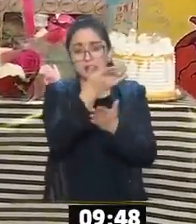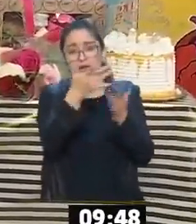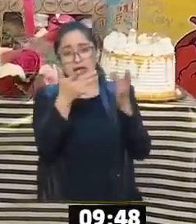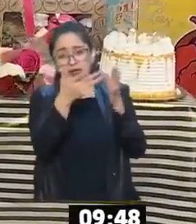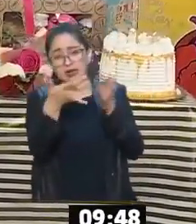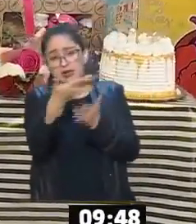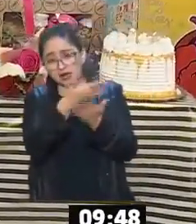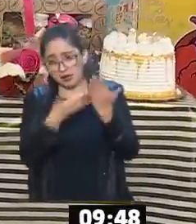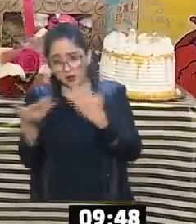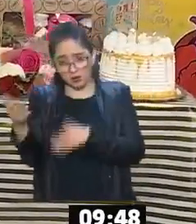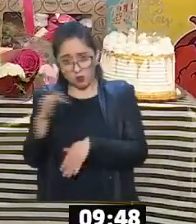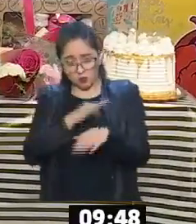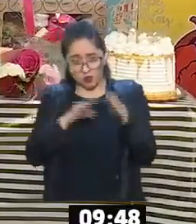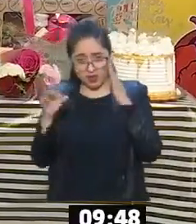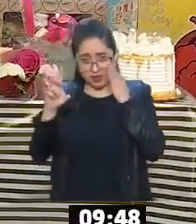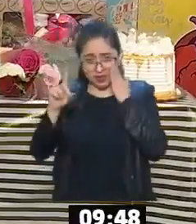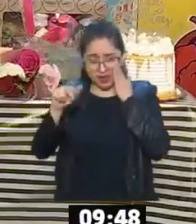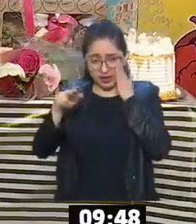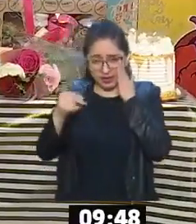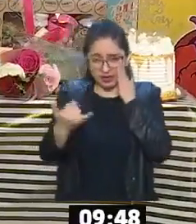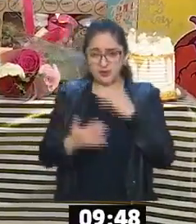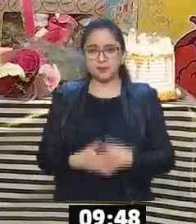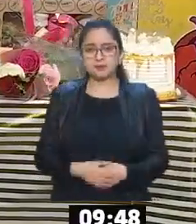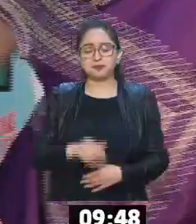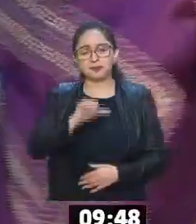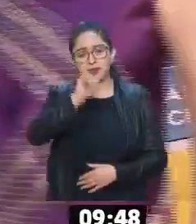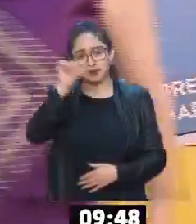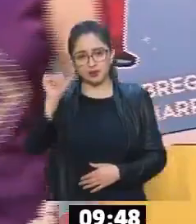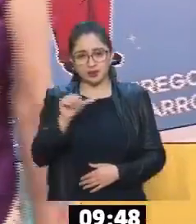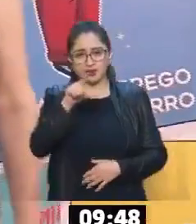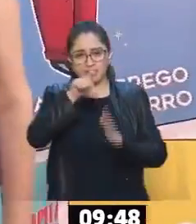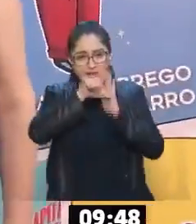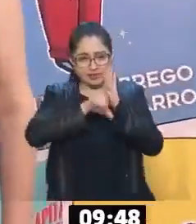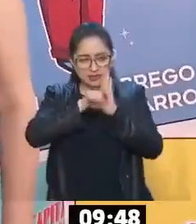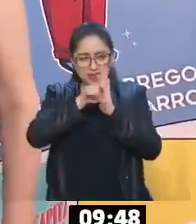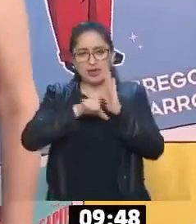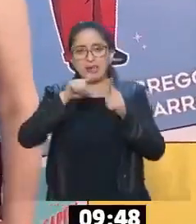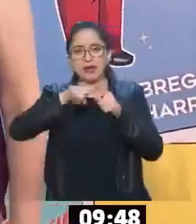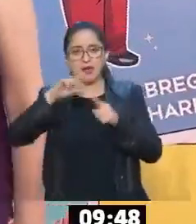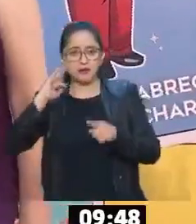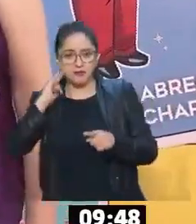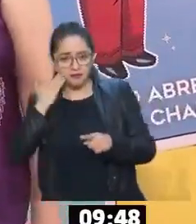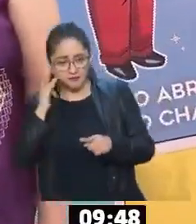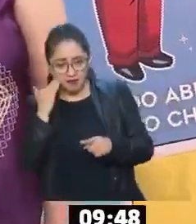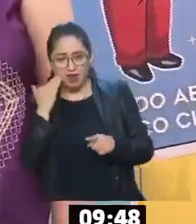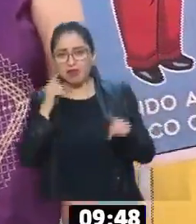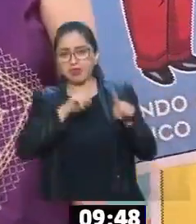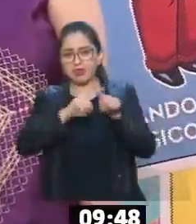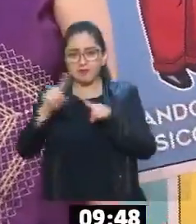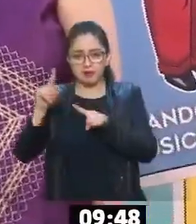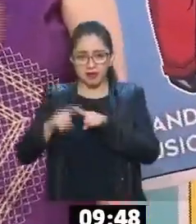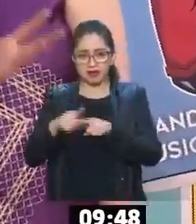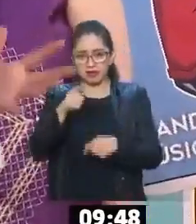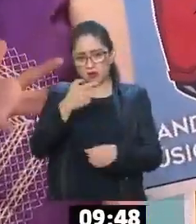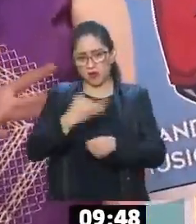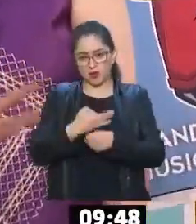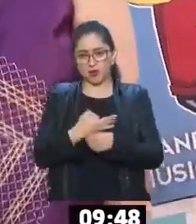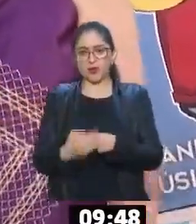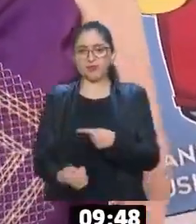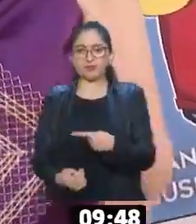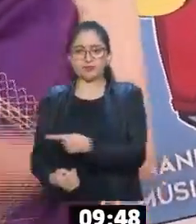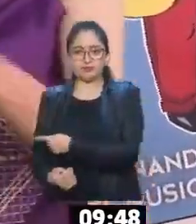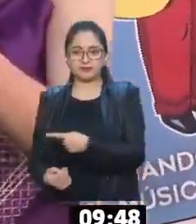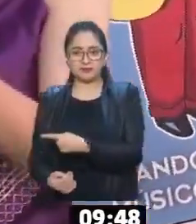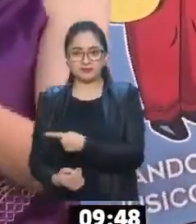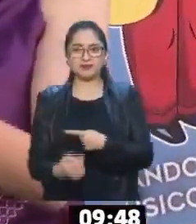vez, Dani, o qué? De una vez. Instagram, @nutrióloga_bariatra, Facebook, nutrióloga Daniela F. Peña, y vayan al